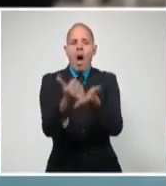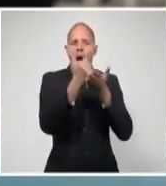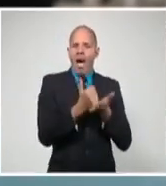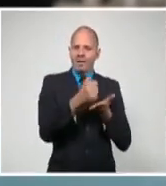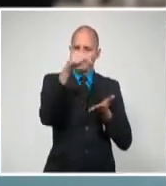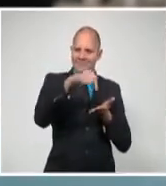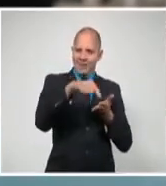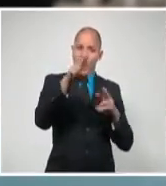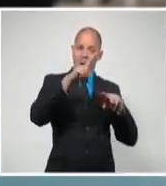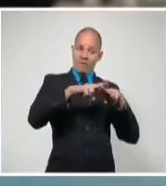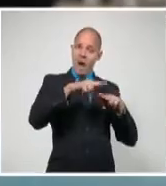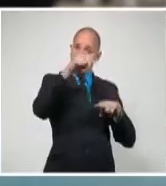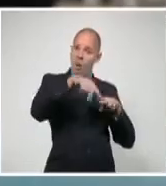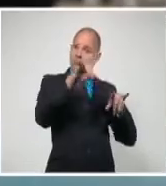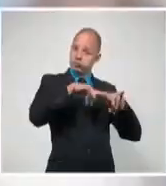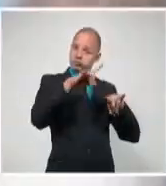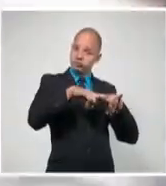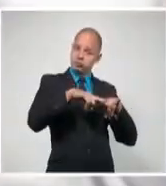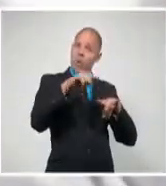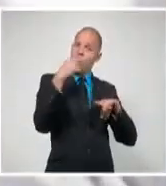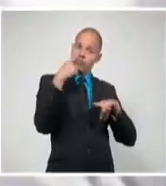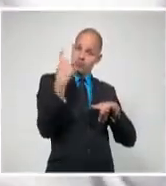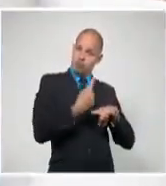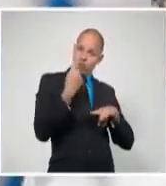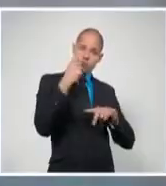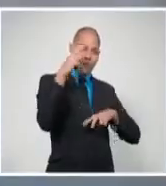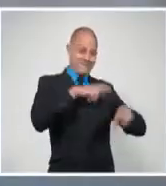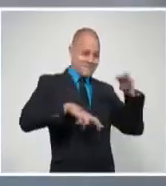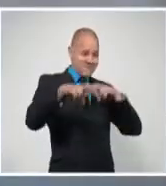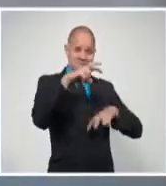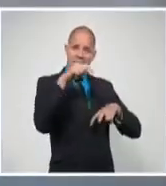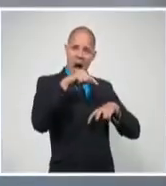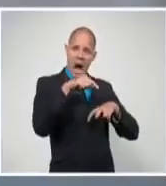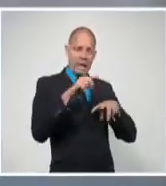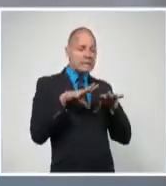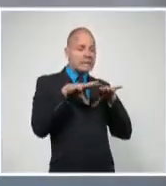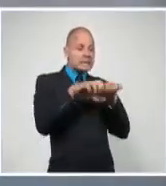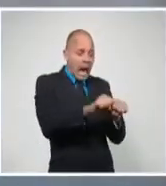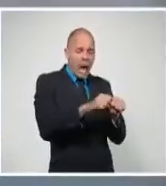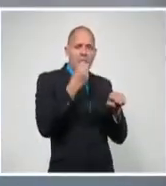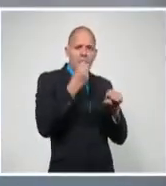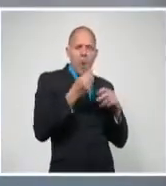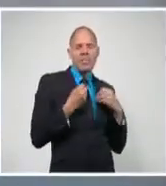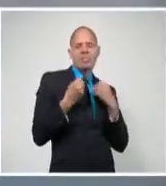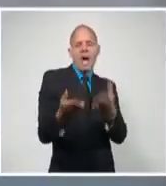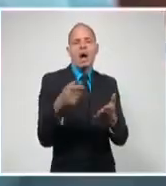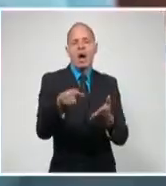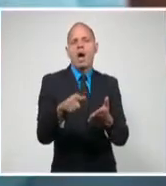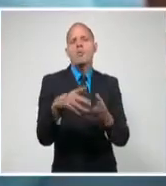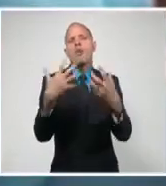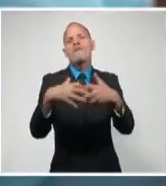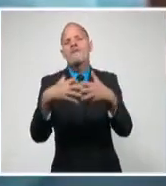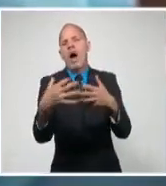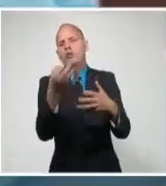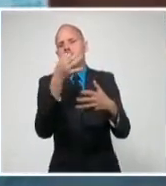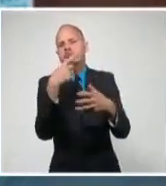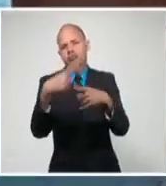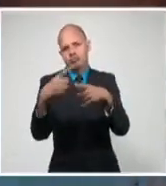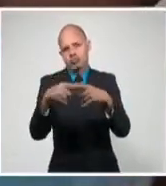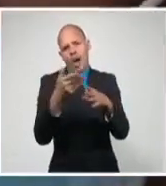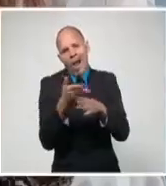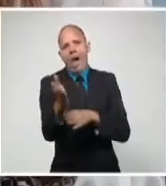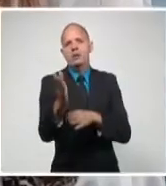moléculas que van a tener una aplicación terapéutica fundamental para esta industria cubana. No es solo la innovación científica que significa, sino